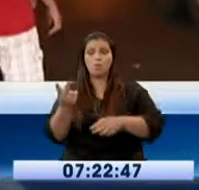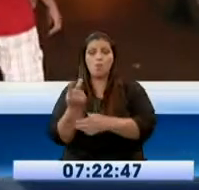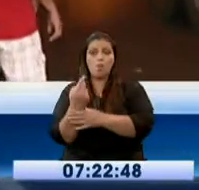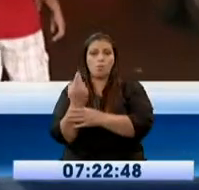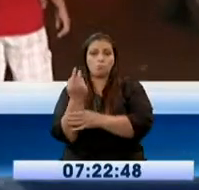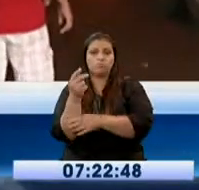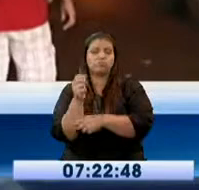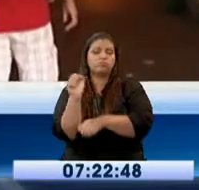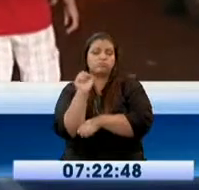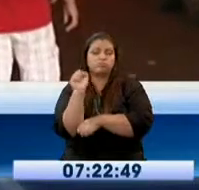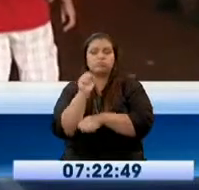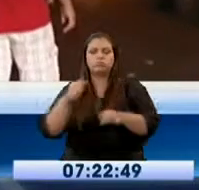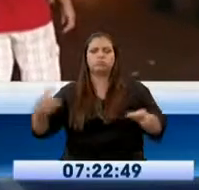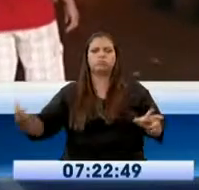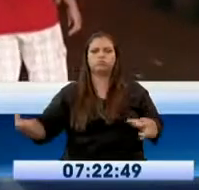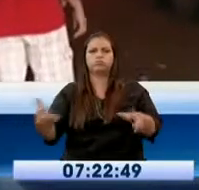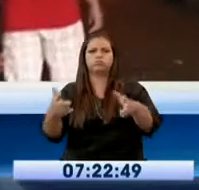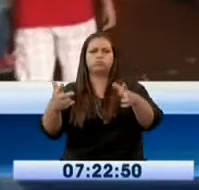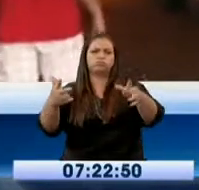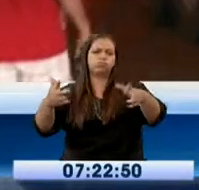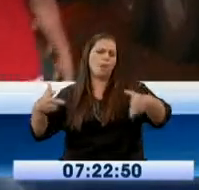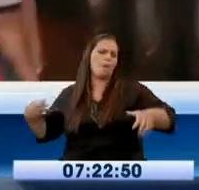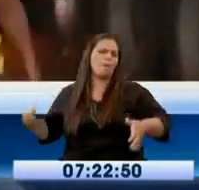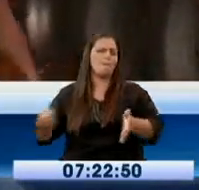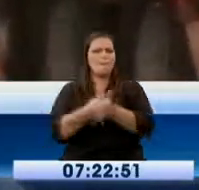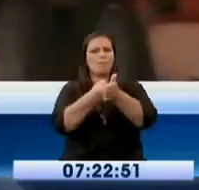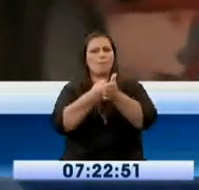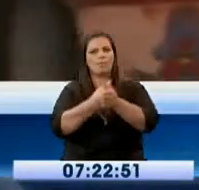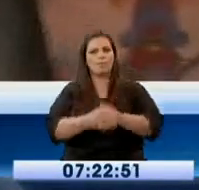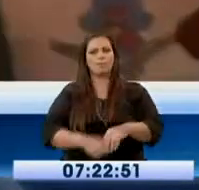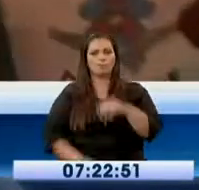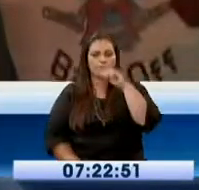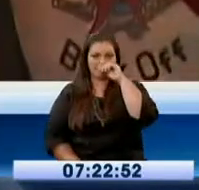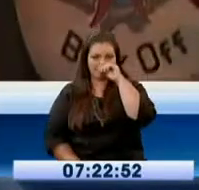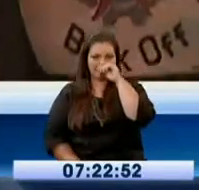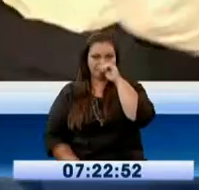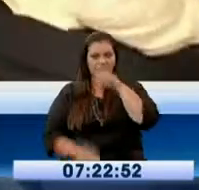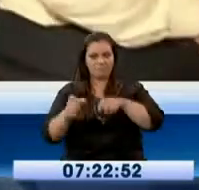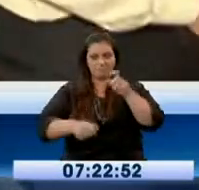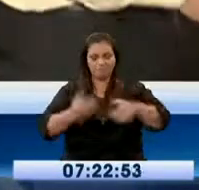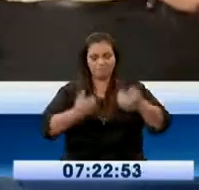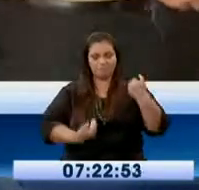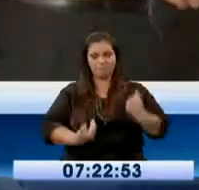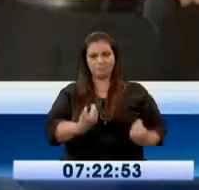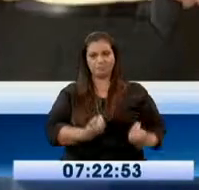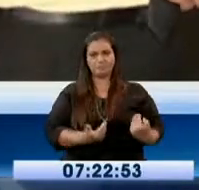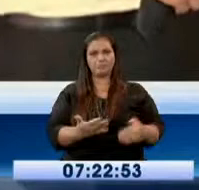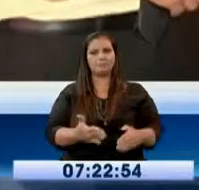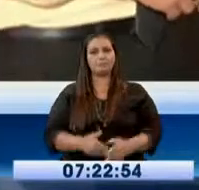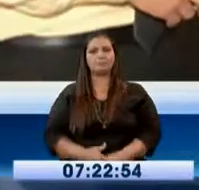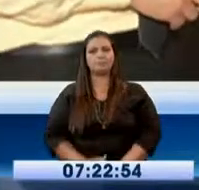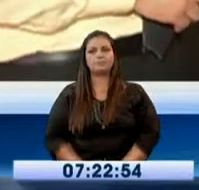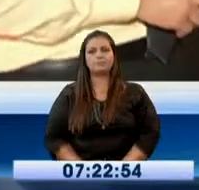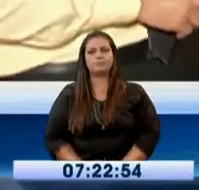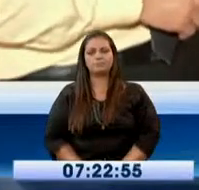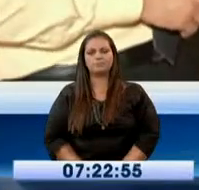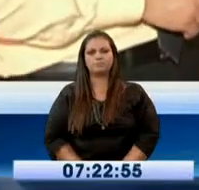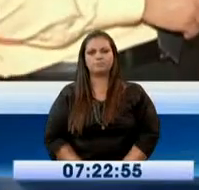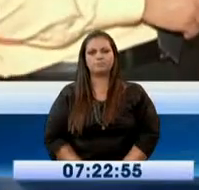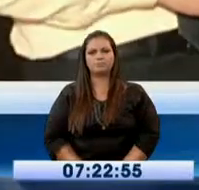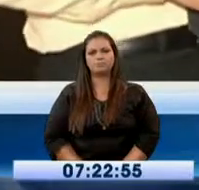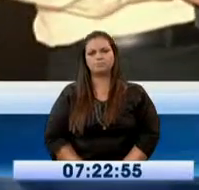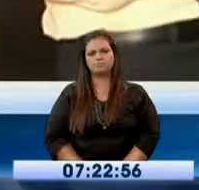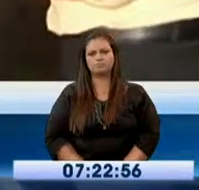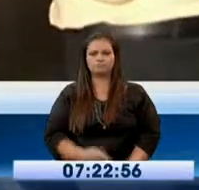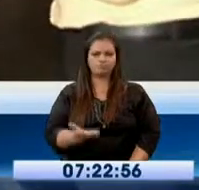el primer vehículo se ha quedado bloqueado. ¿Existen personas heridas? No hay personas heridas. Sus conductores se encuentran incluso aquí en el lugar. Estos vehículos tienen una